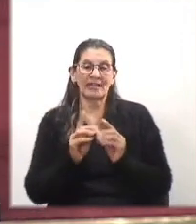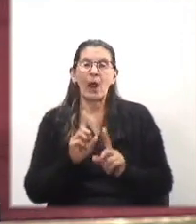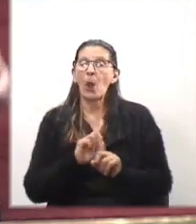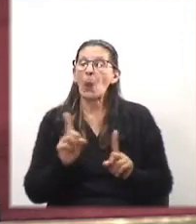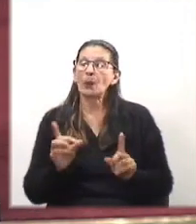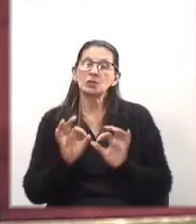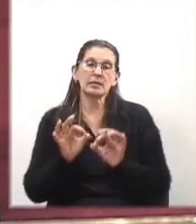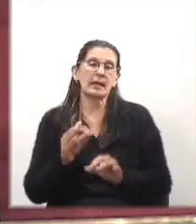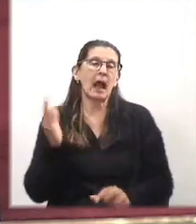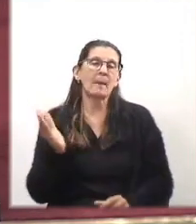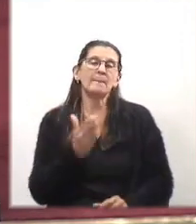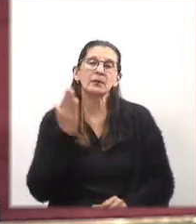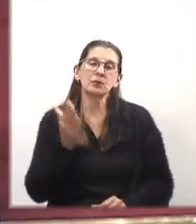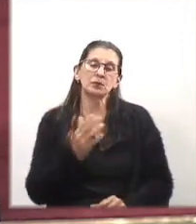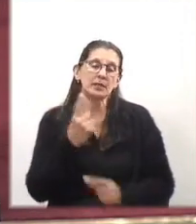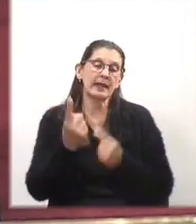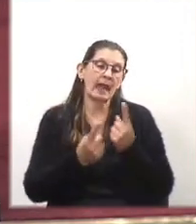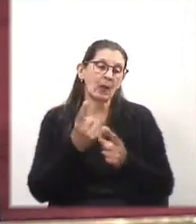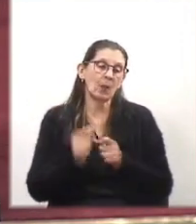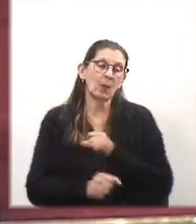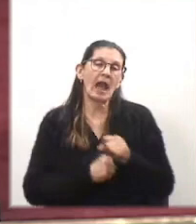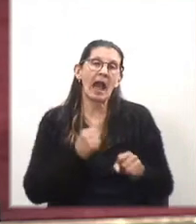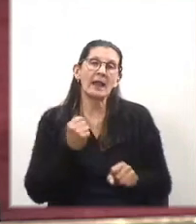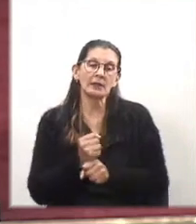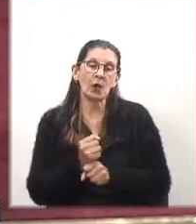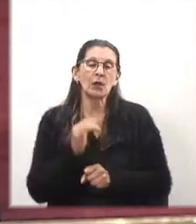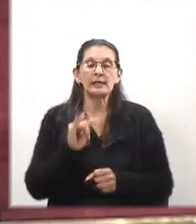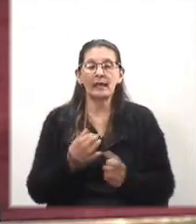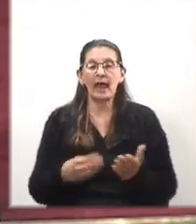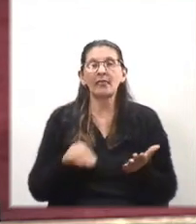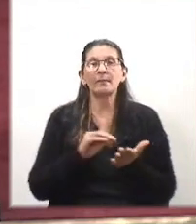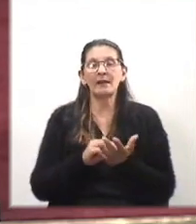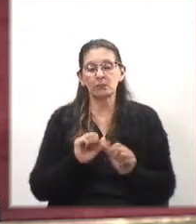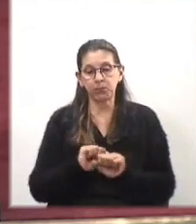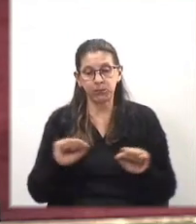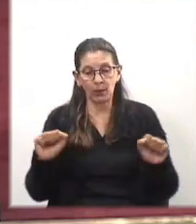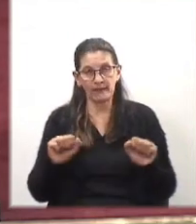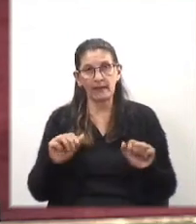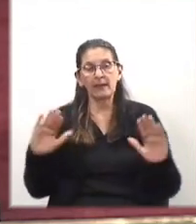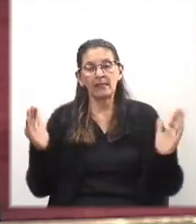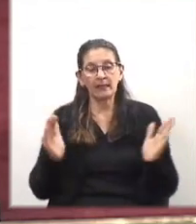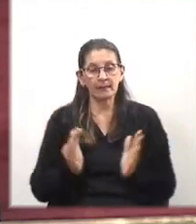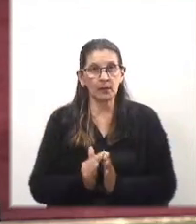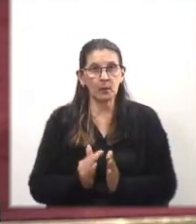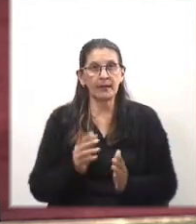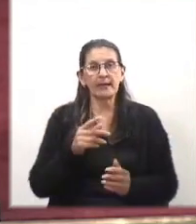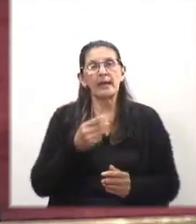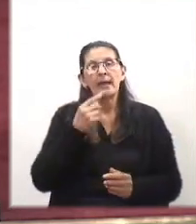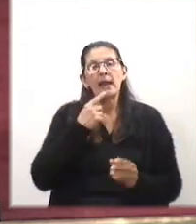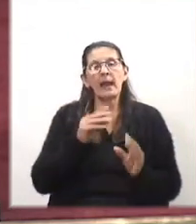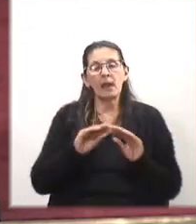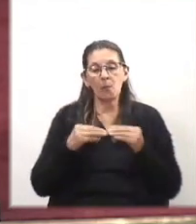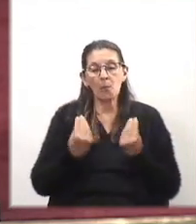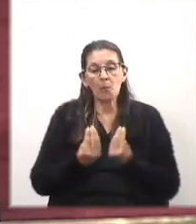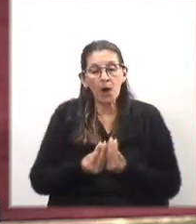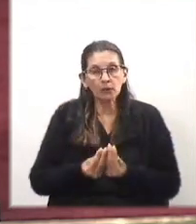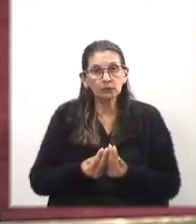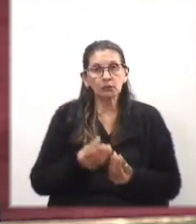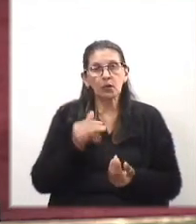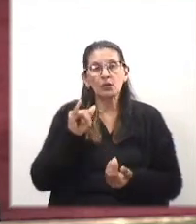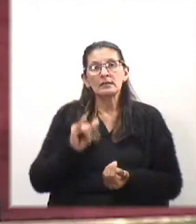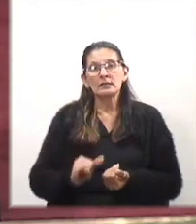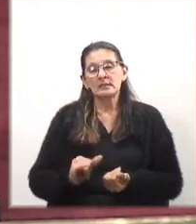a producirse en algún año en particular e incluso podría llegar a disminuirse el monto de la asistencia financiera si